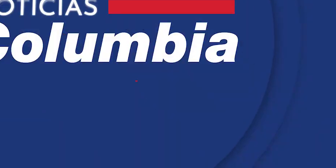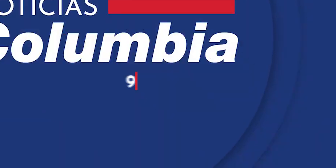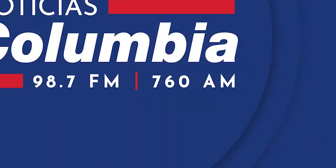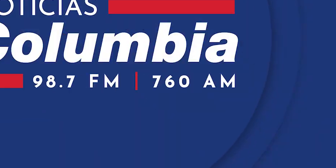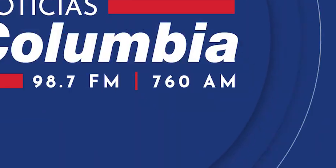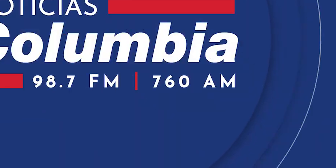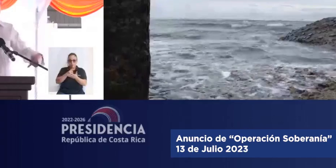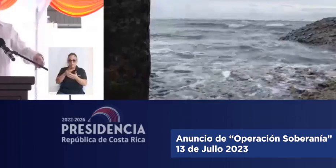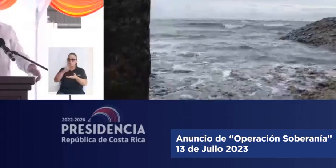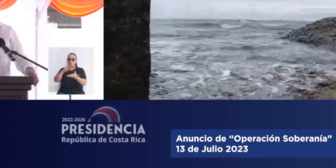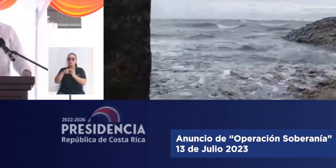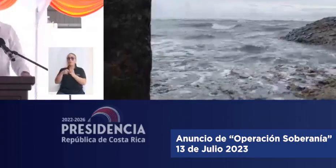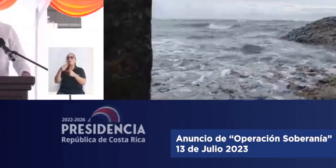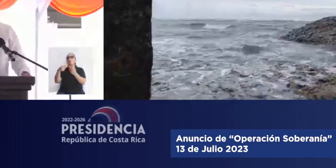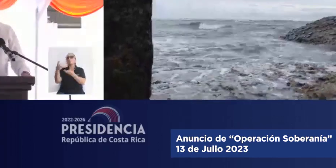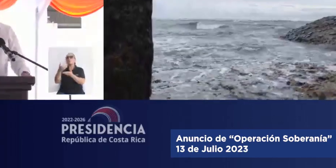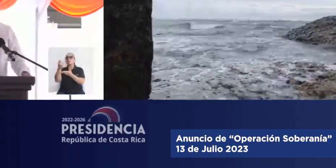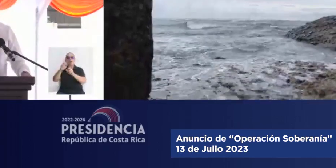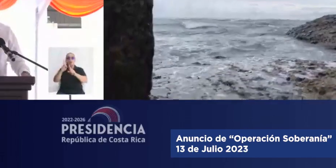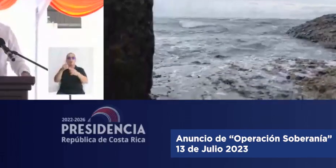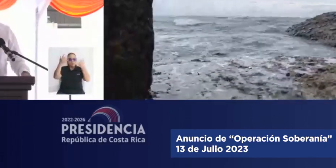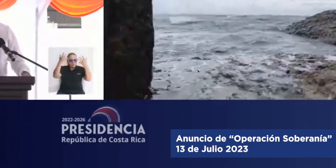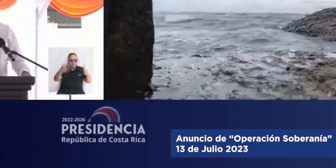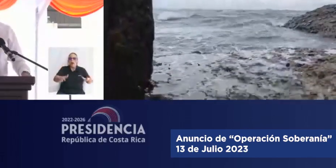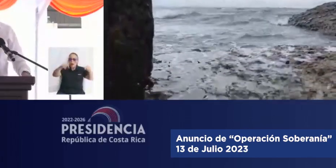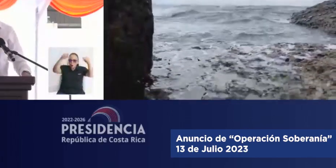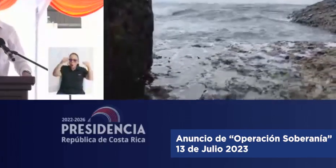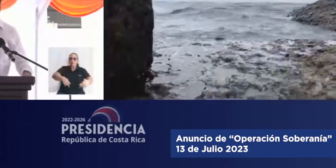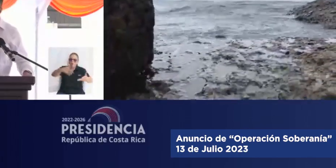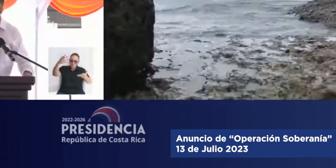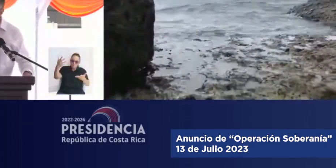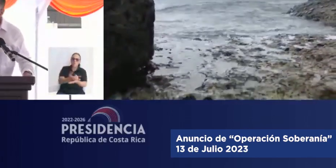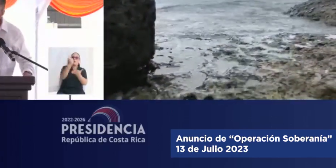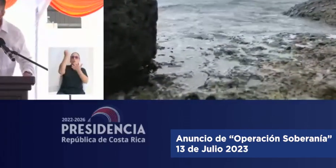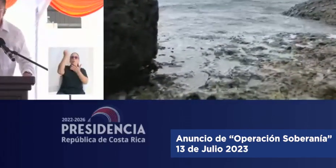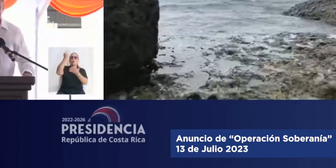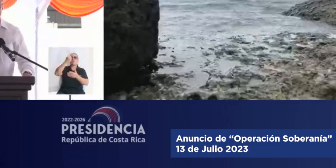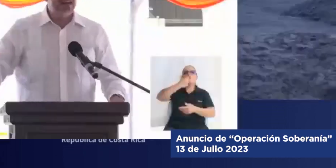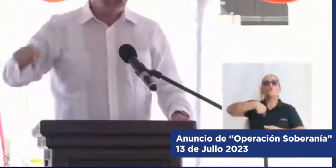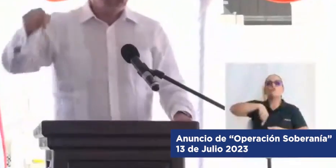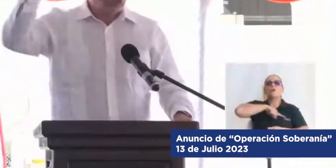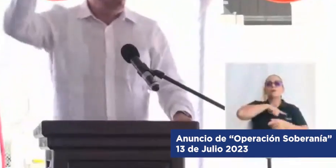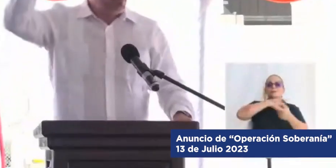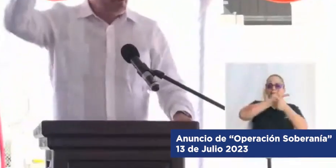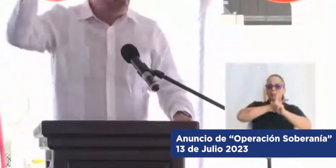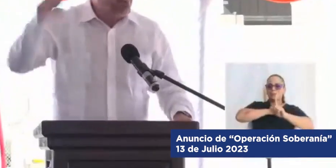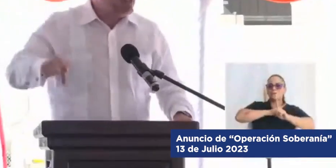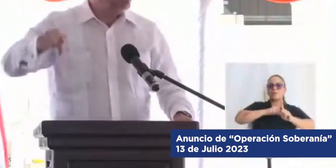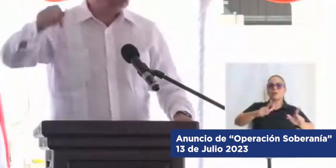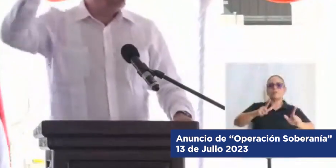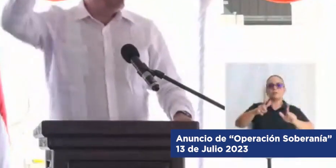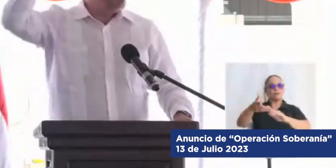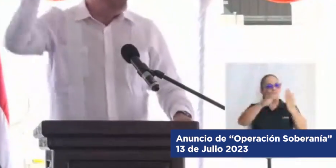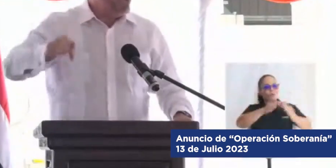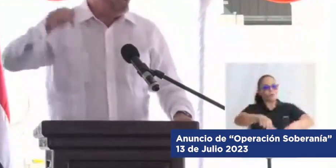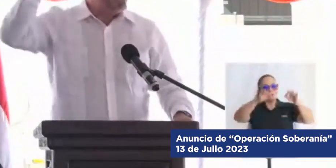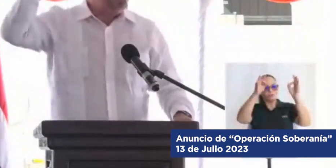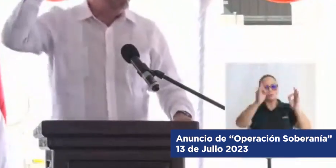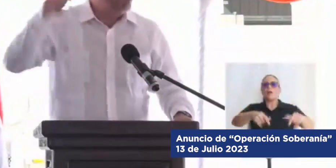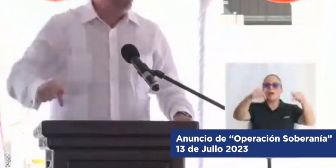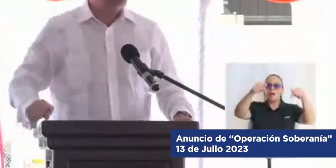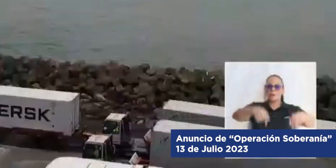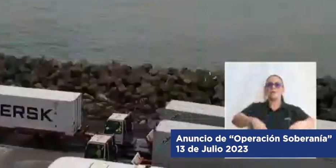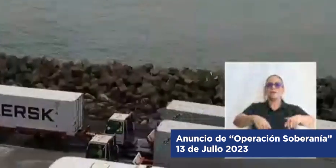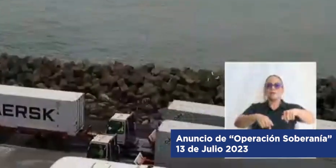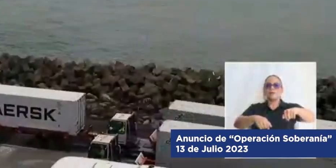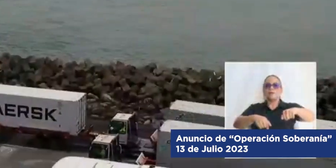Recuperamos hoy nuestra soberanía sobre el puerto de Moín en